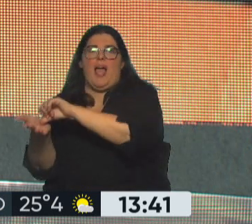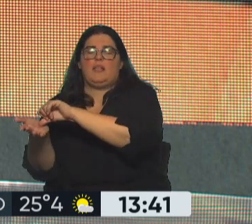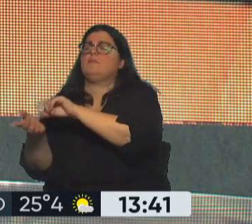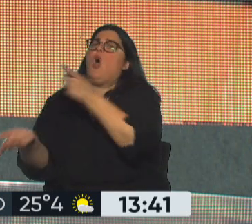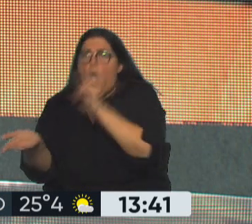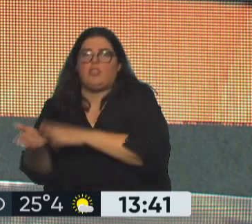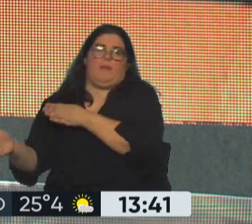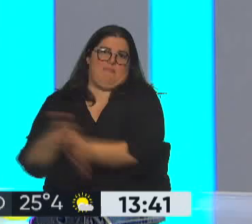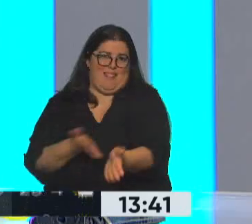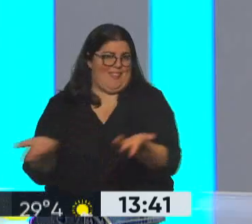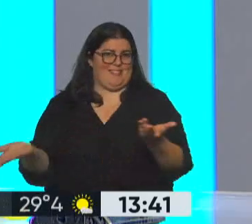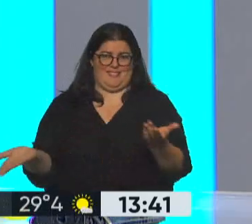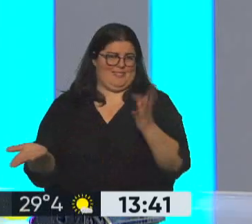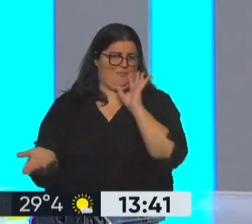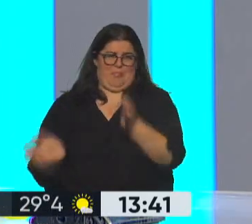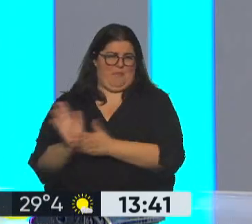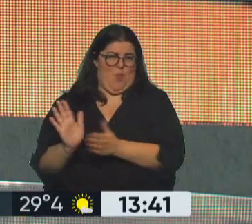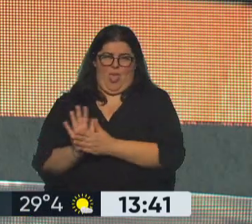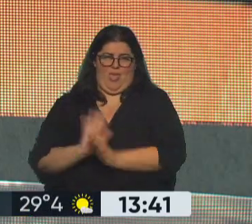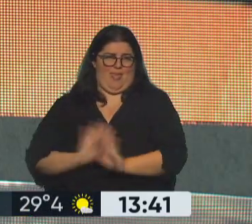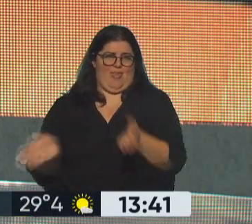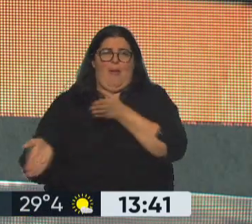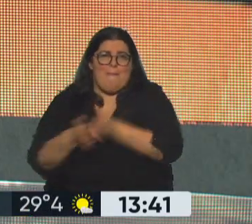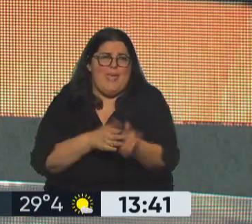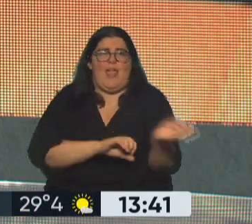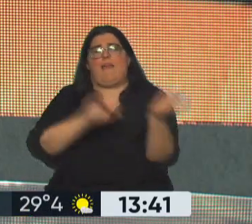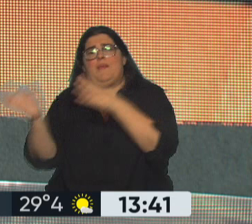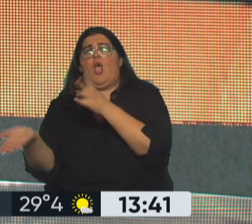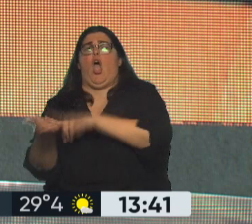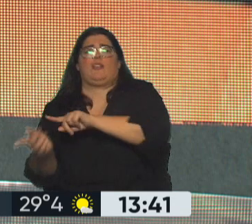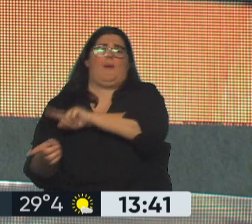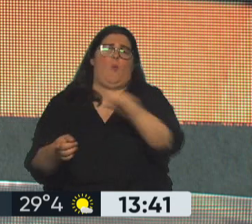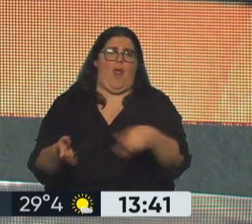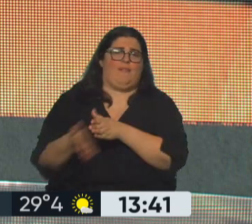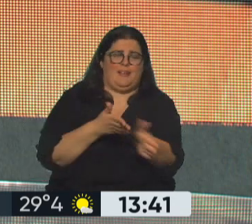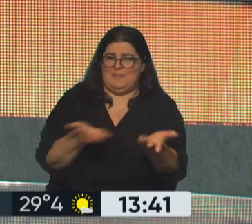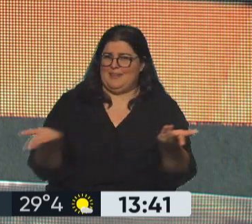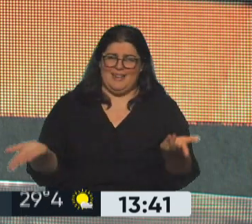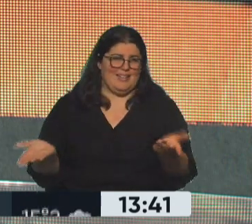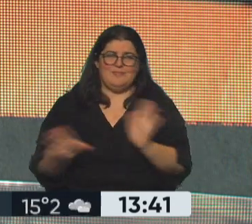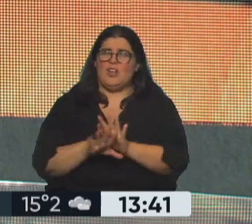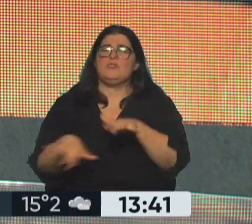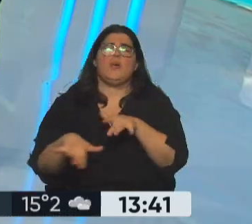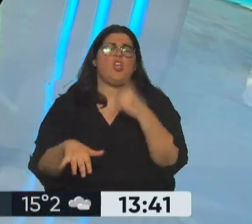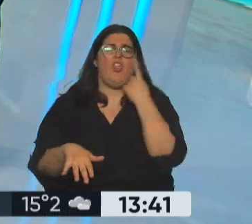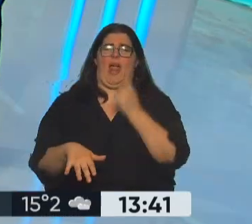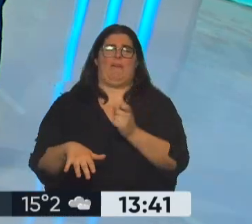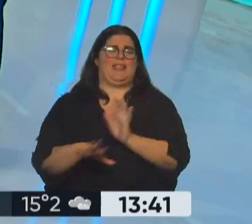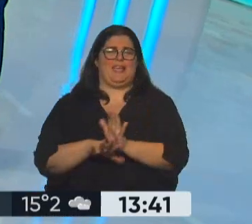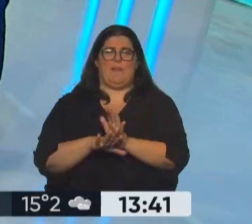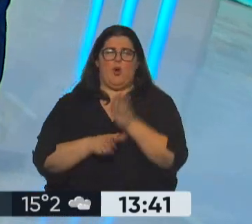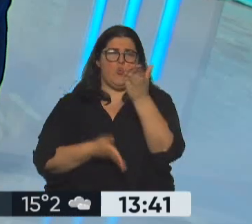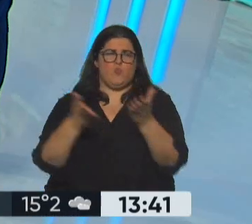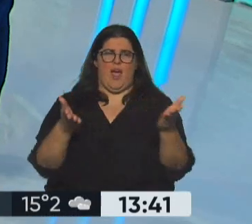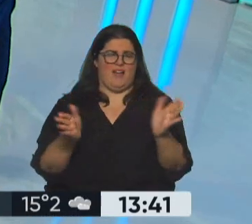está más que demostrado y probado, y cada vez en situaciones más dramáticas en términos de derechos humanos, de la situación